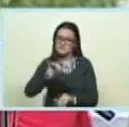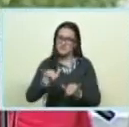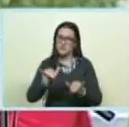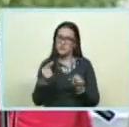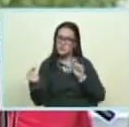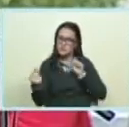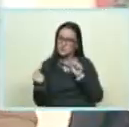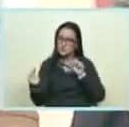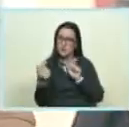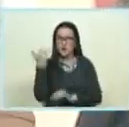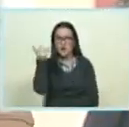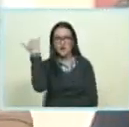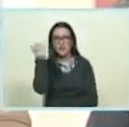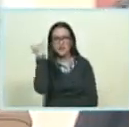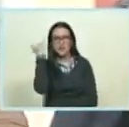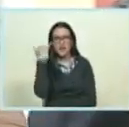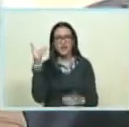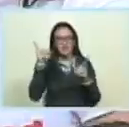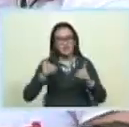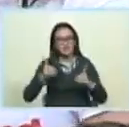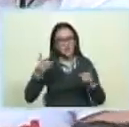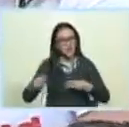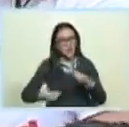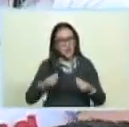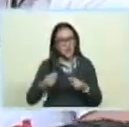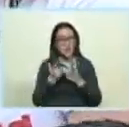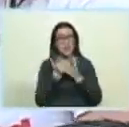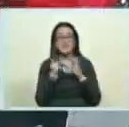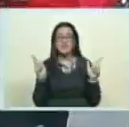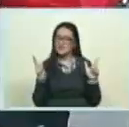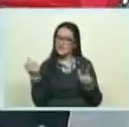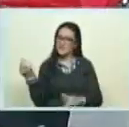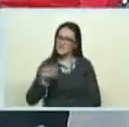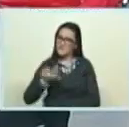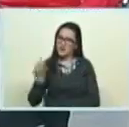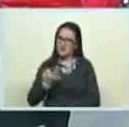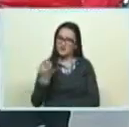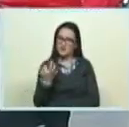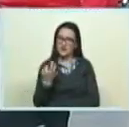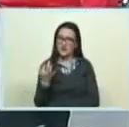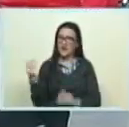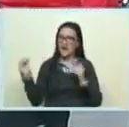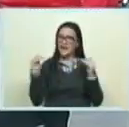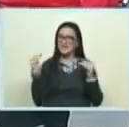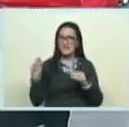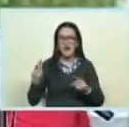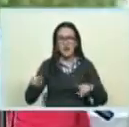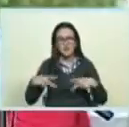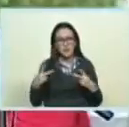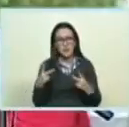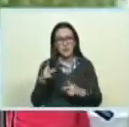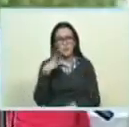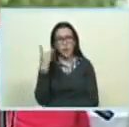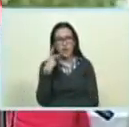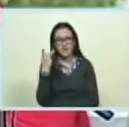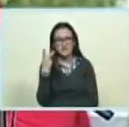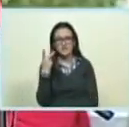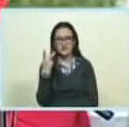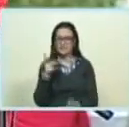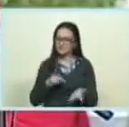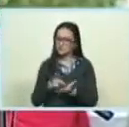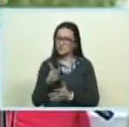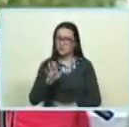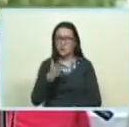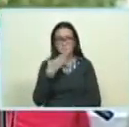del debate de ideas, de la toma de decisiones, de la libertad verdadera, de una nueva ética política, de la honestidad. Es la